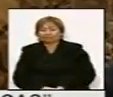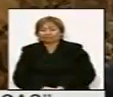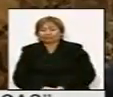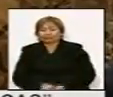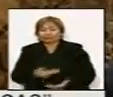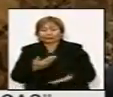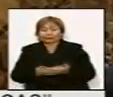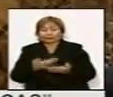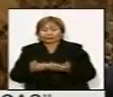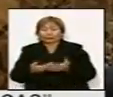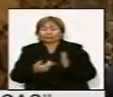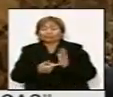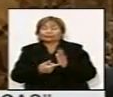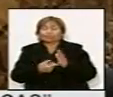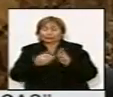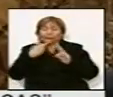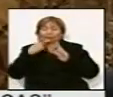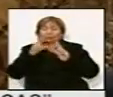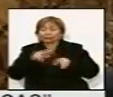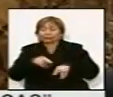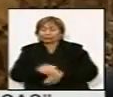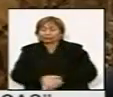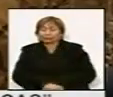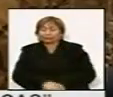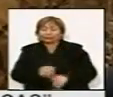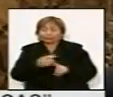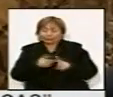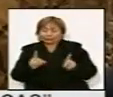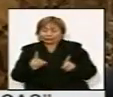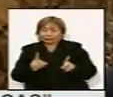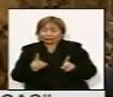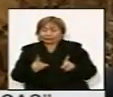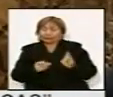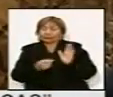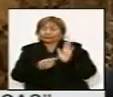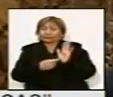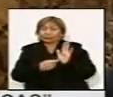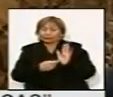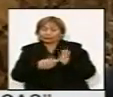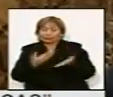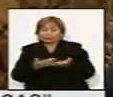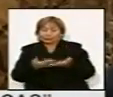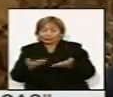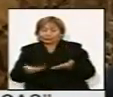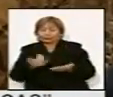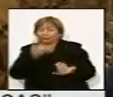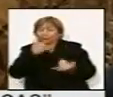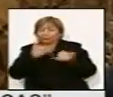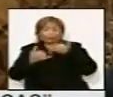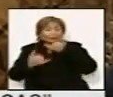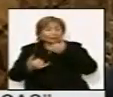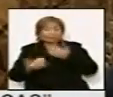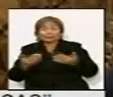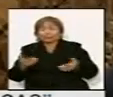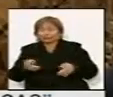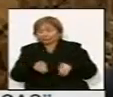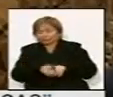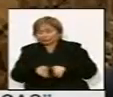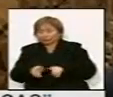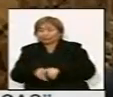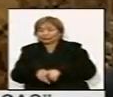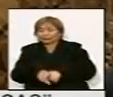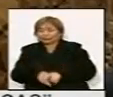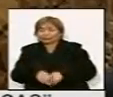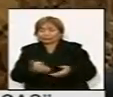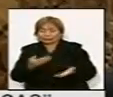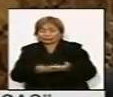una causa-efecto que puede resultar perjudiciosa. Pero si se les enseñara cuáles son las consecuencias, también